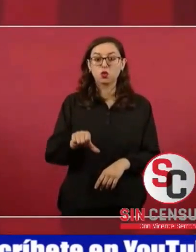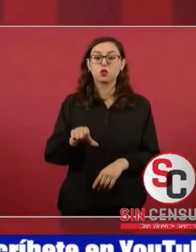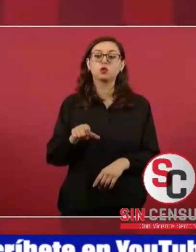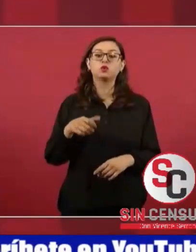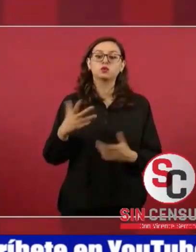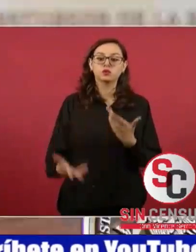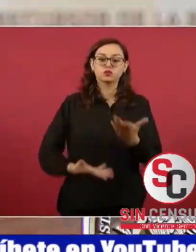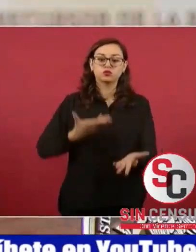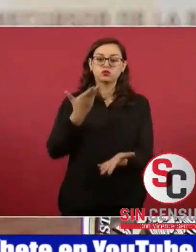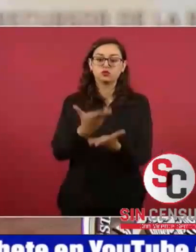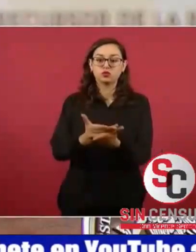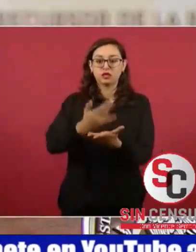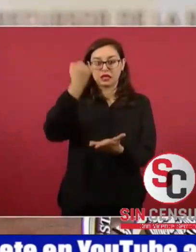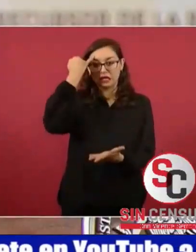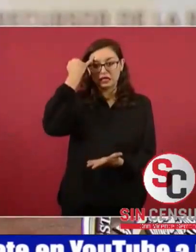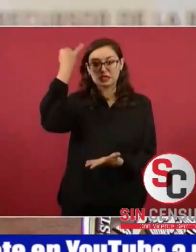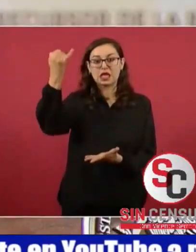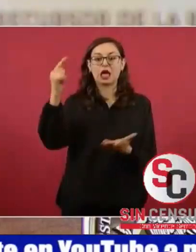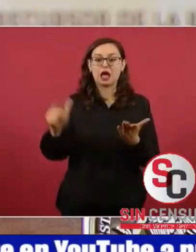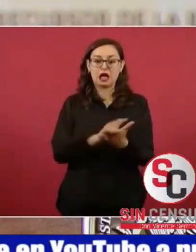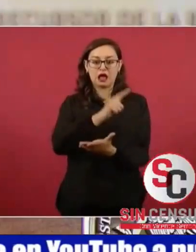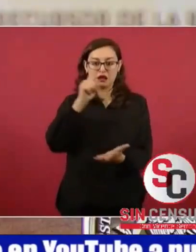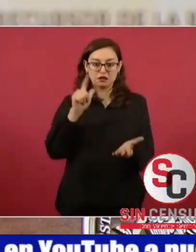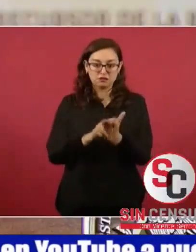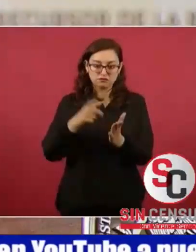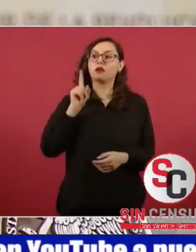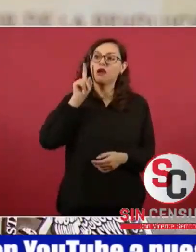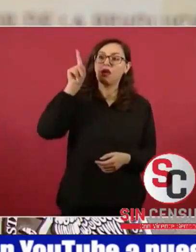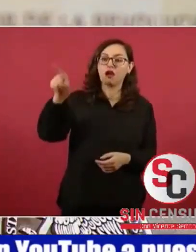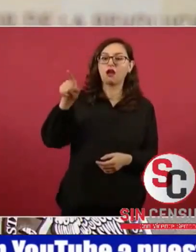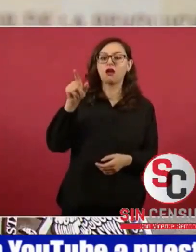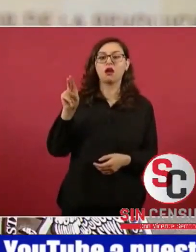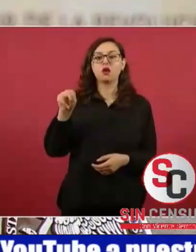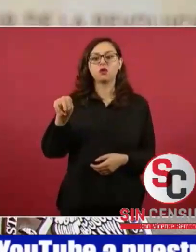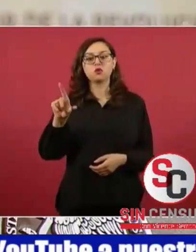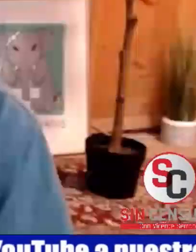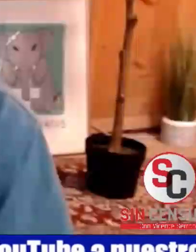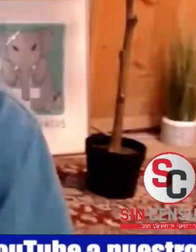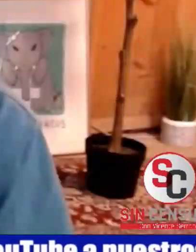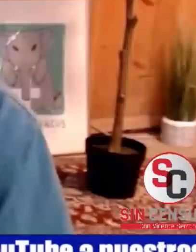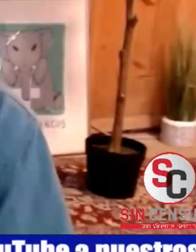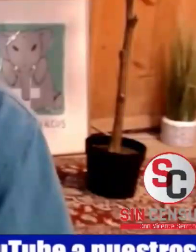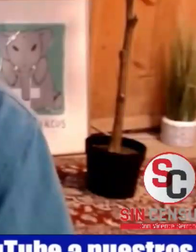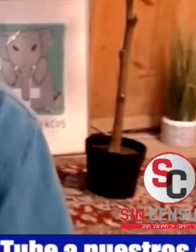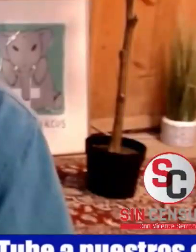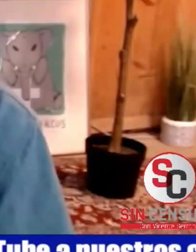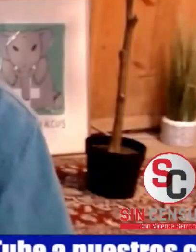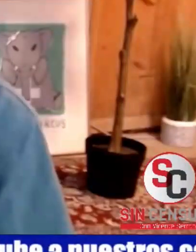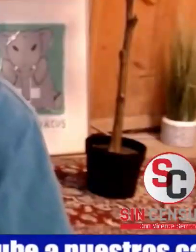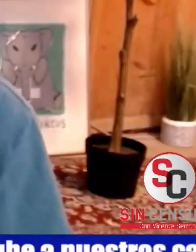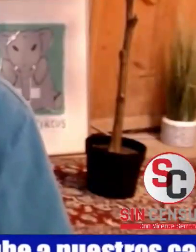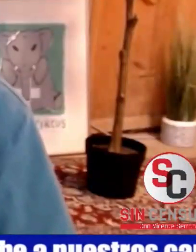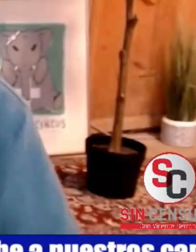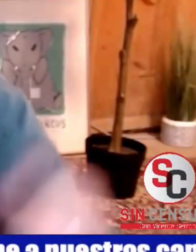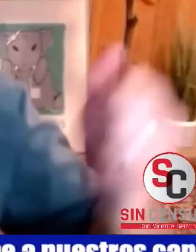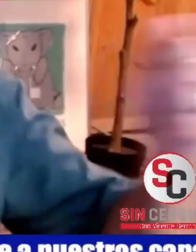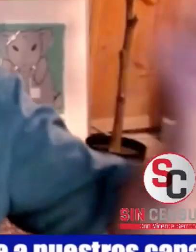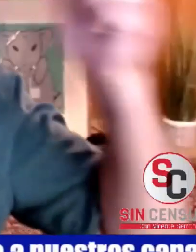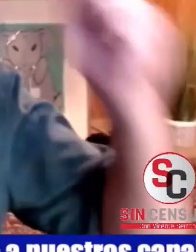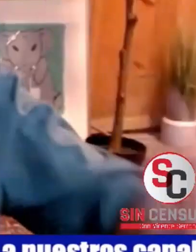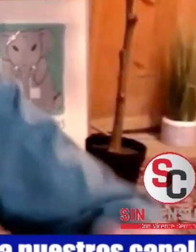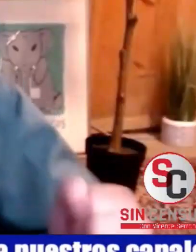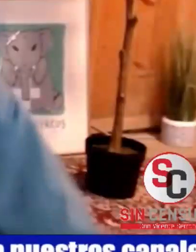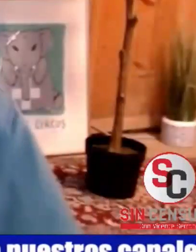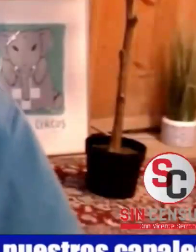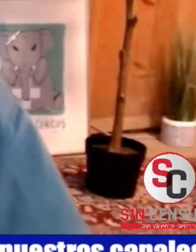casa de Saddam Hussein, o cuando le hicieron lo mismo a Evo Morales. Yo me acuerdo de esa situación tan lamentable en la que la gente se quejaba de que tuviera una